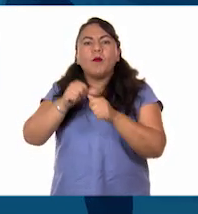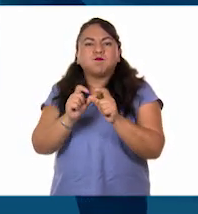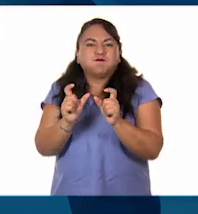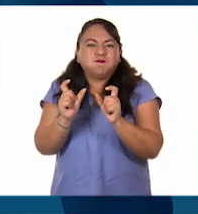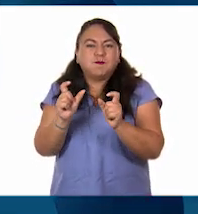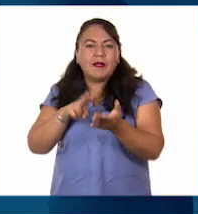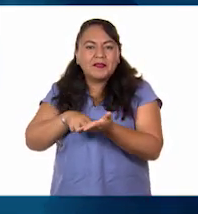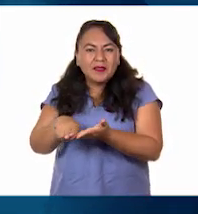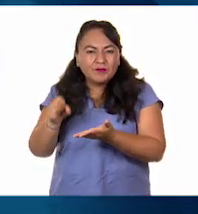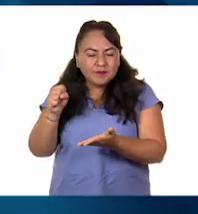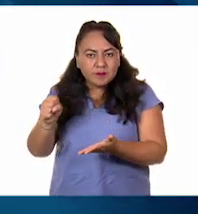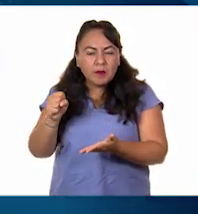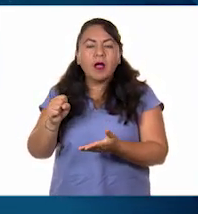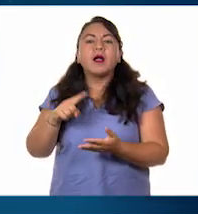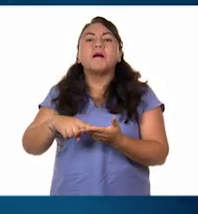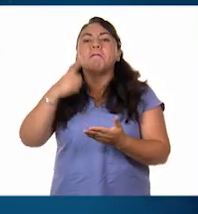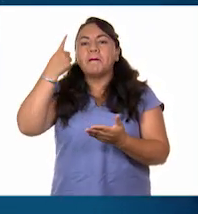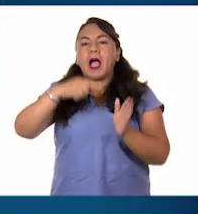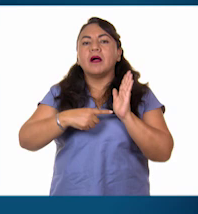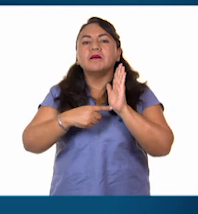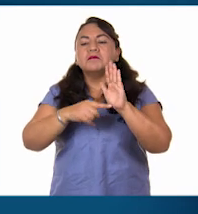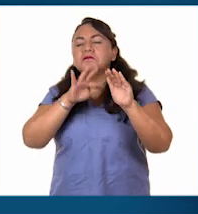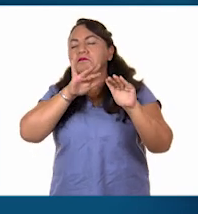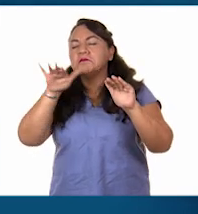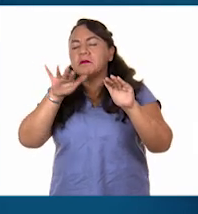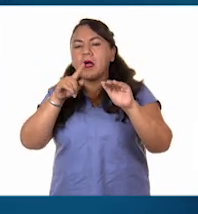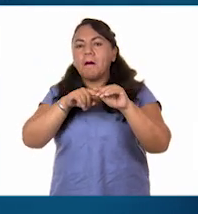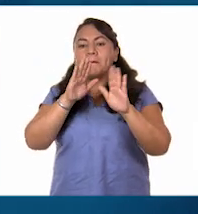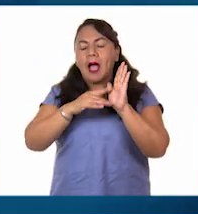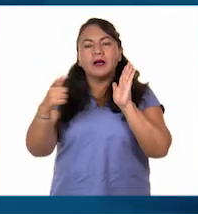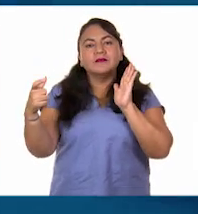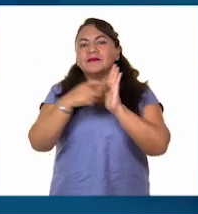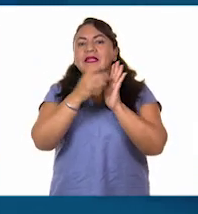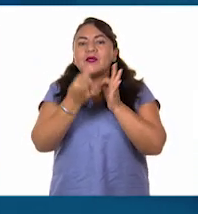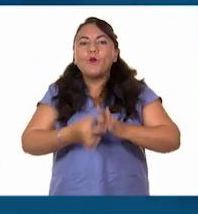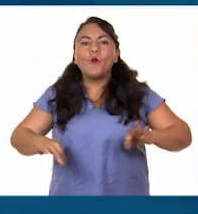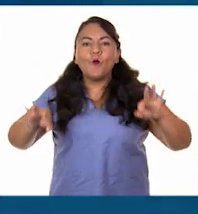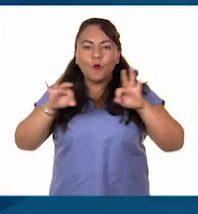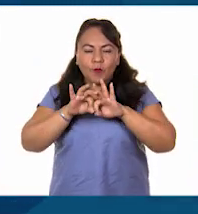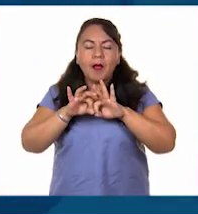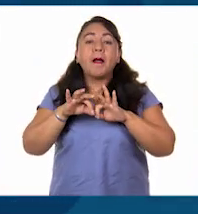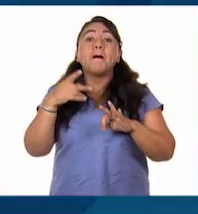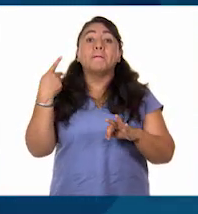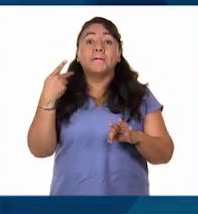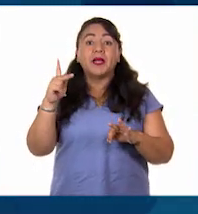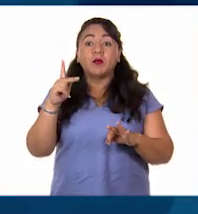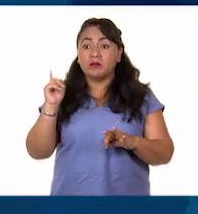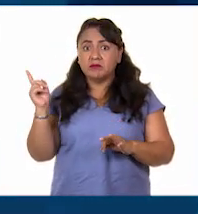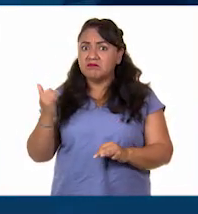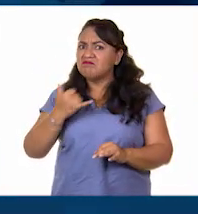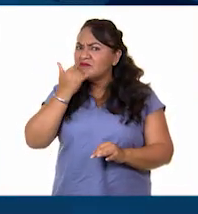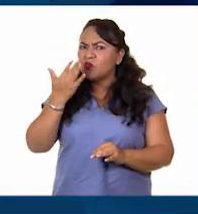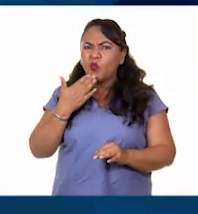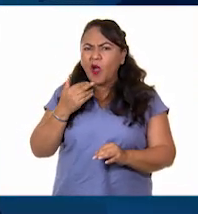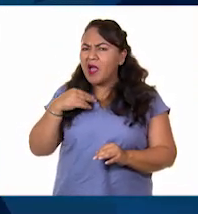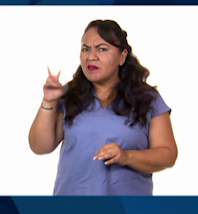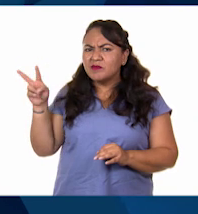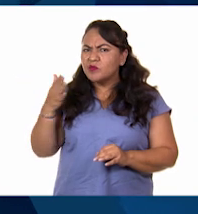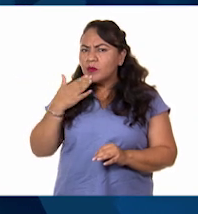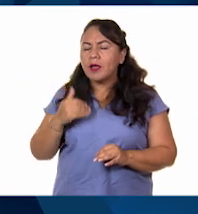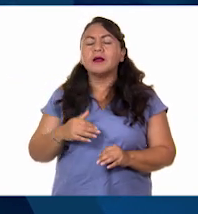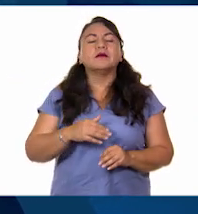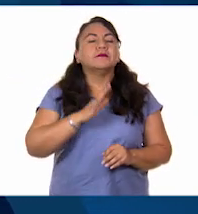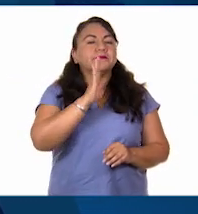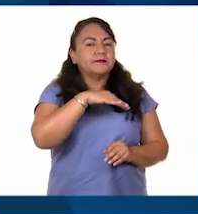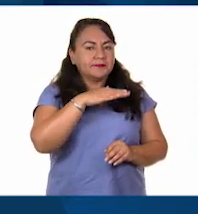de resaltar las palabras del texto sobre las que se quiere llamar la atención. Pero aquí no hay un error, ¿o sí? ¿No? Mira, en